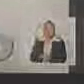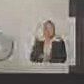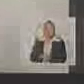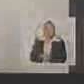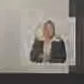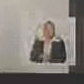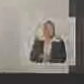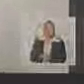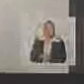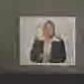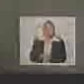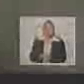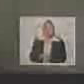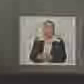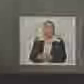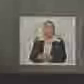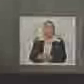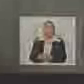gracias.